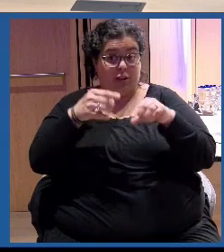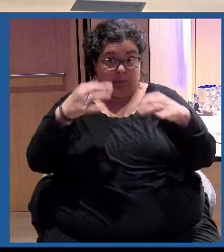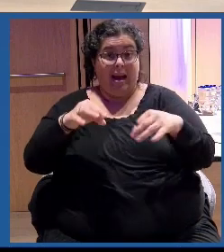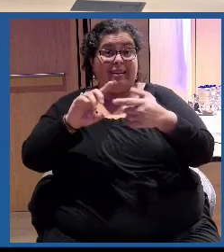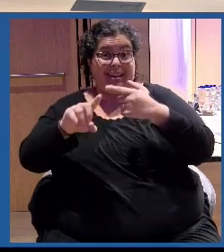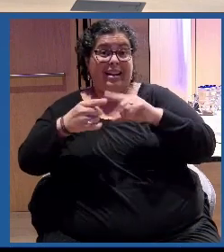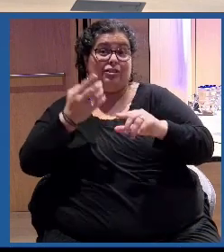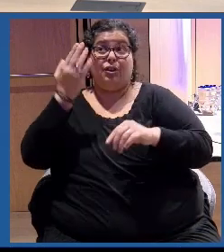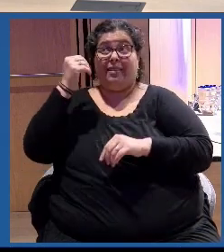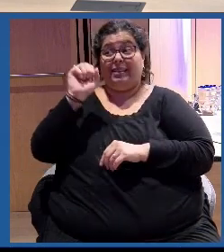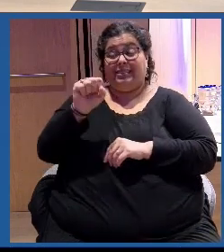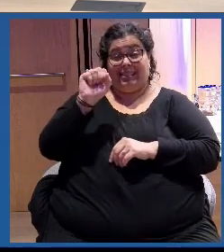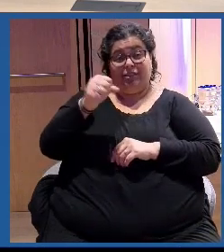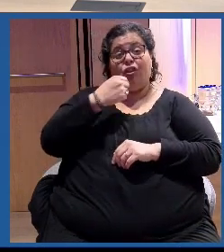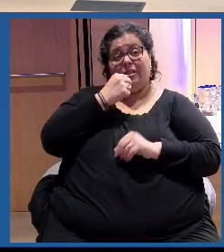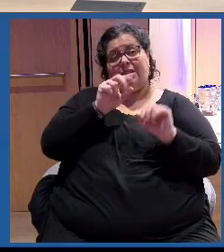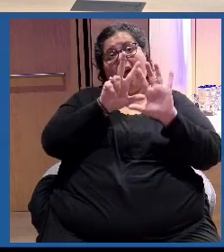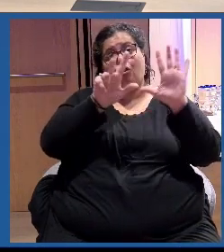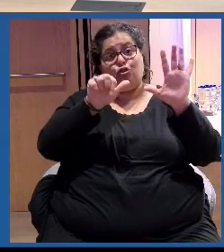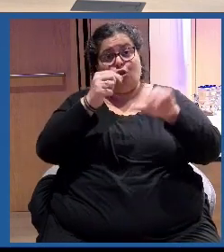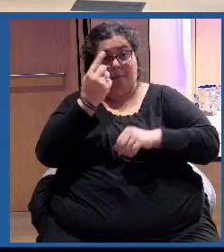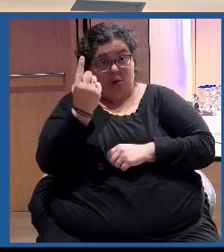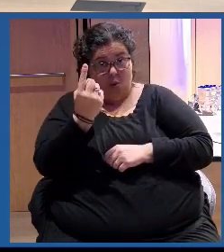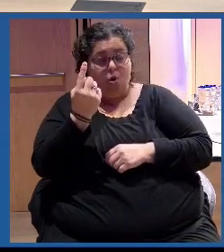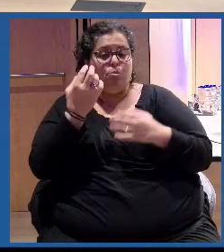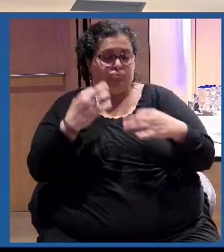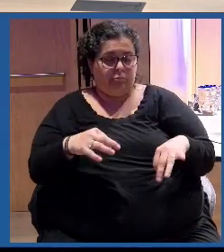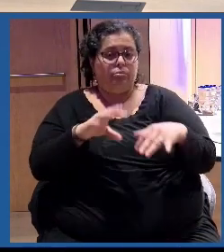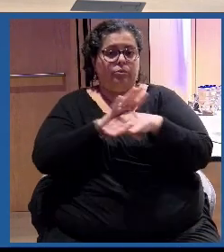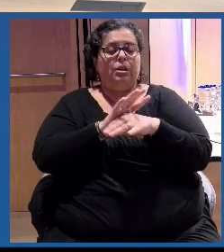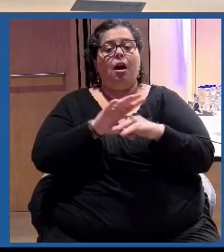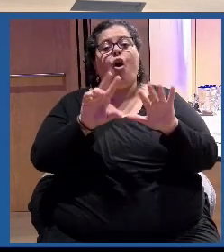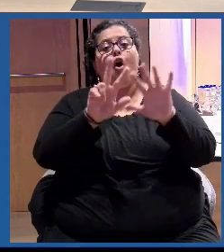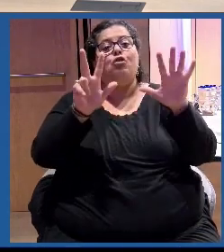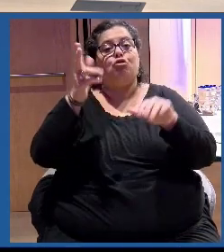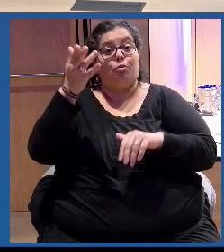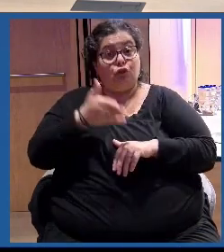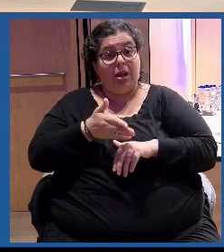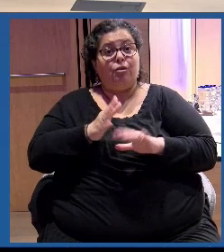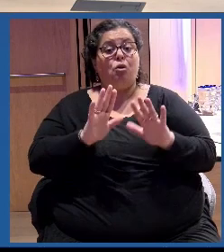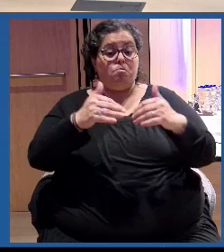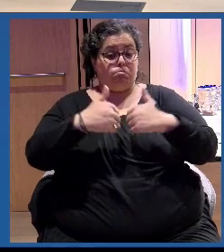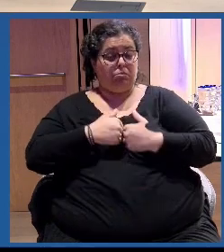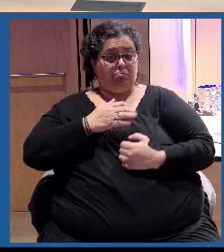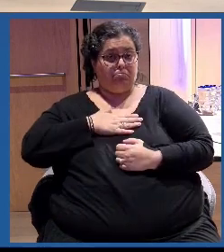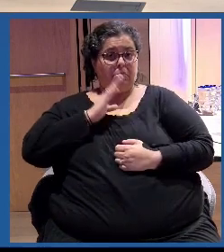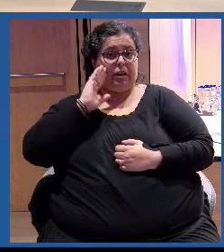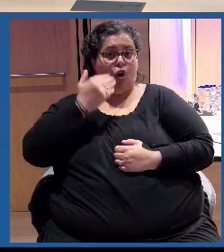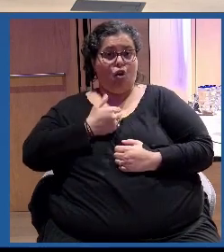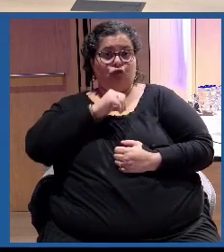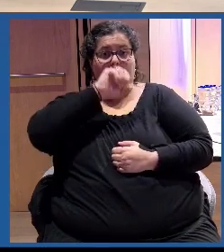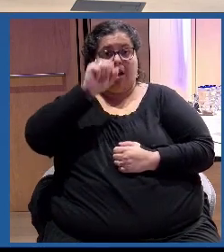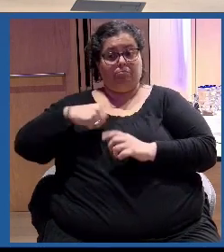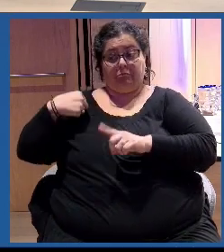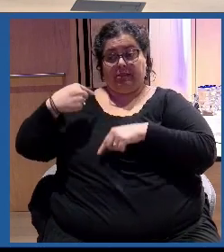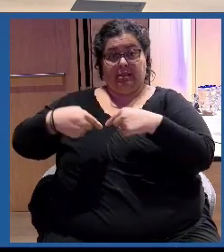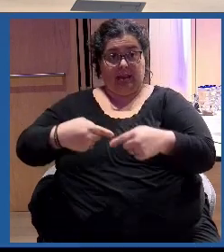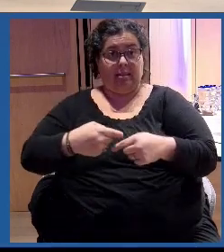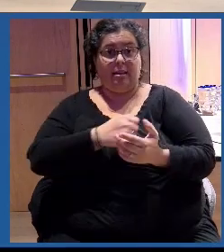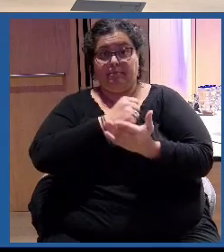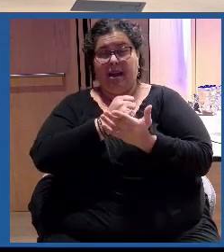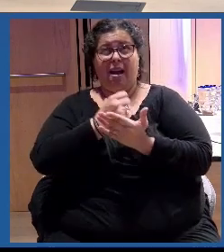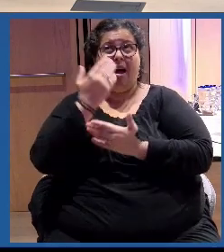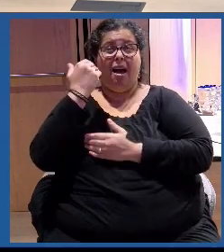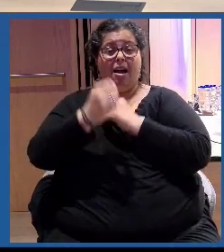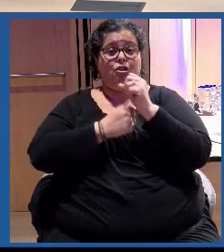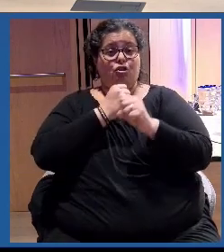justamente con la proporción de personas afrodescendientes que se autodefinían como afrodescendientes hasta el año 2011.